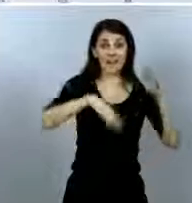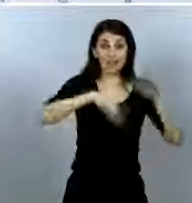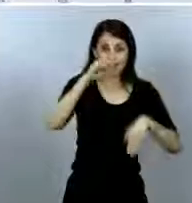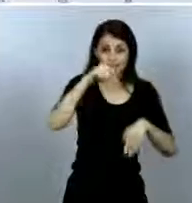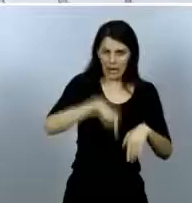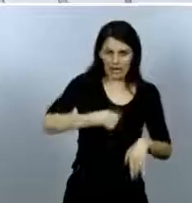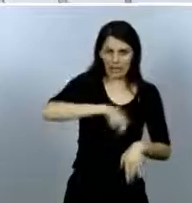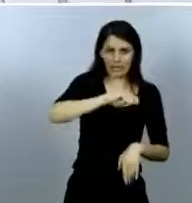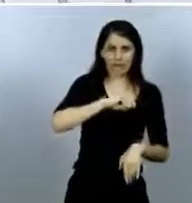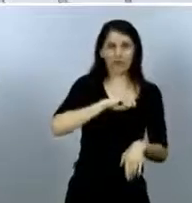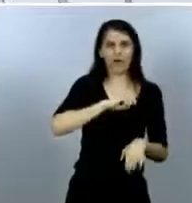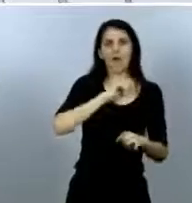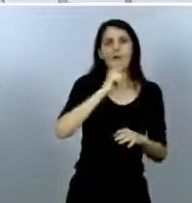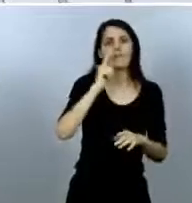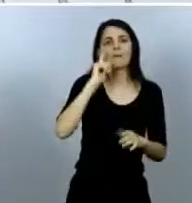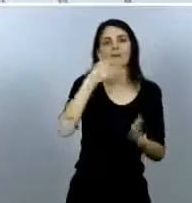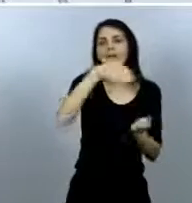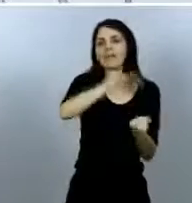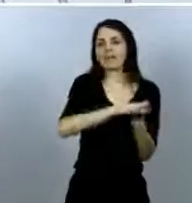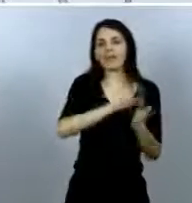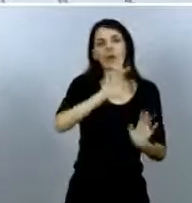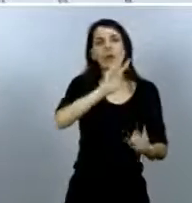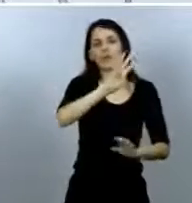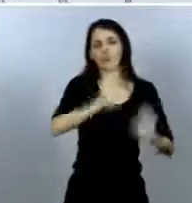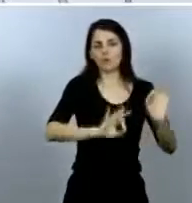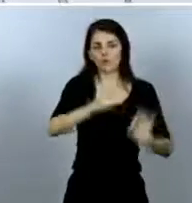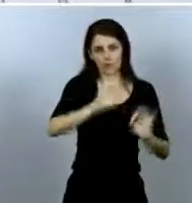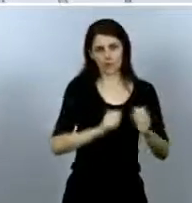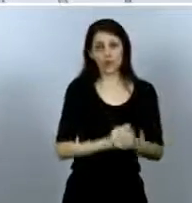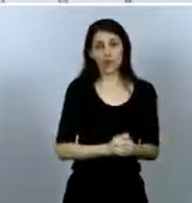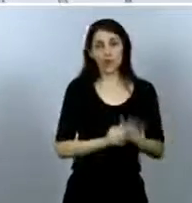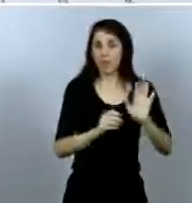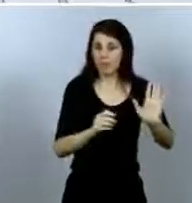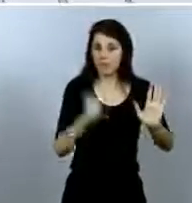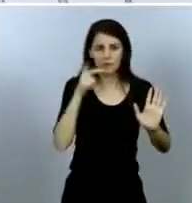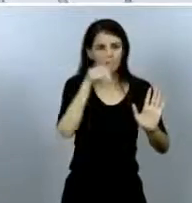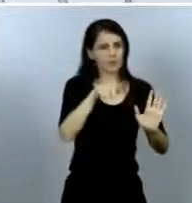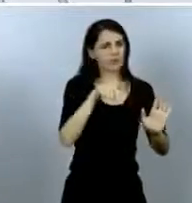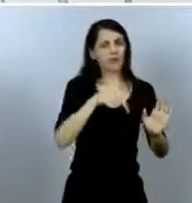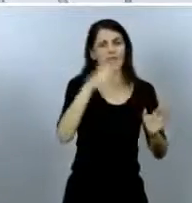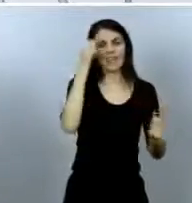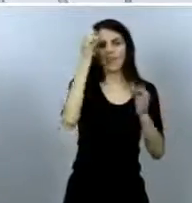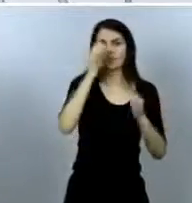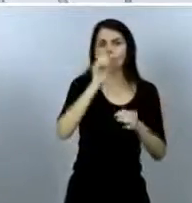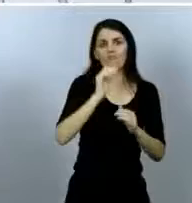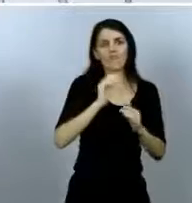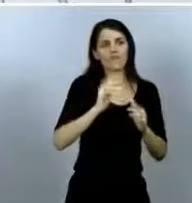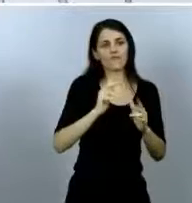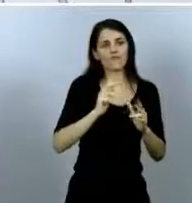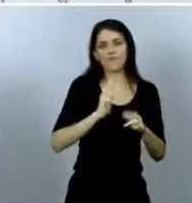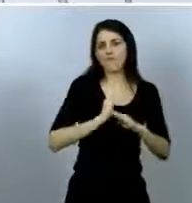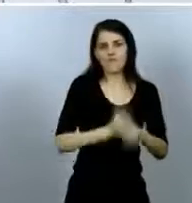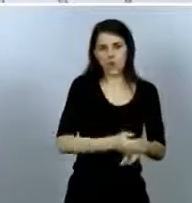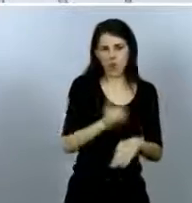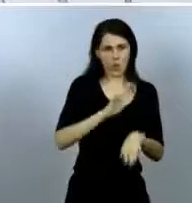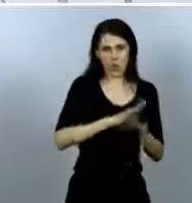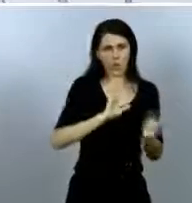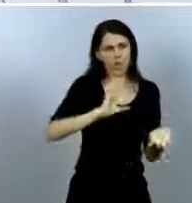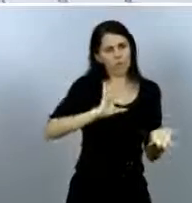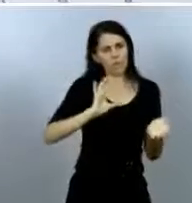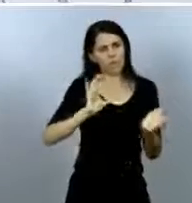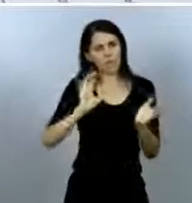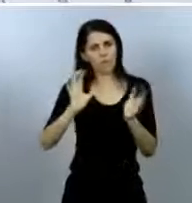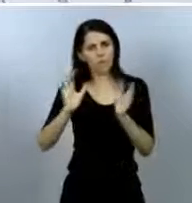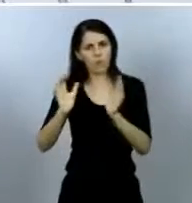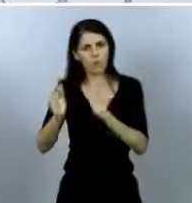además evoluciona como hemos visto a lo largo del tiempo de epidemia y ahora la letalidad que hace unos meses era muy alta se ha